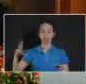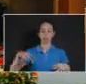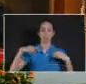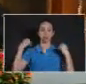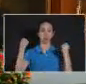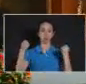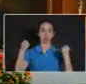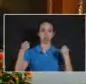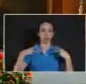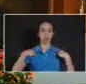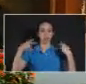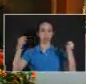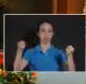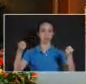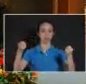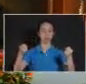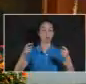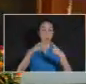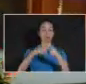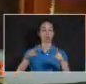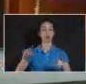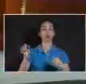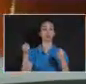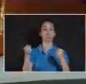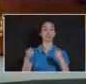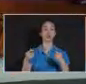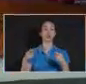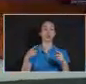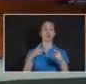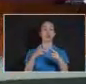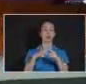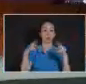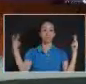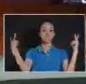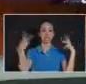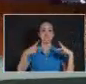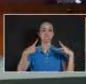Pero lo hizo por venganza. ¿Qué nos enseña esto?